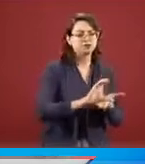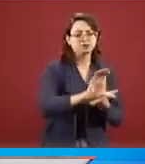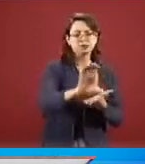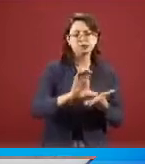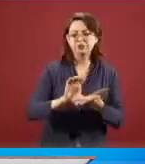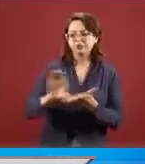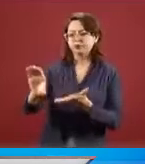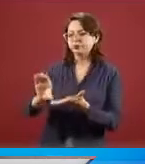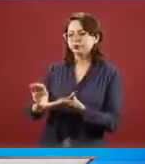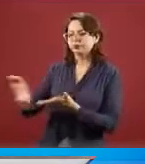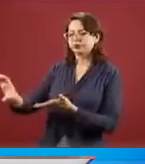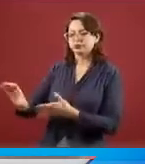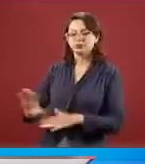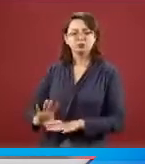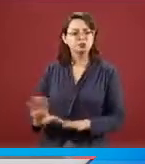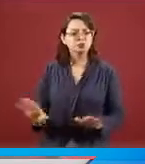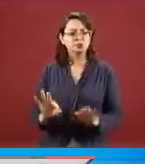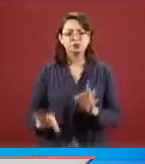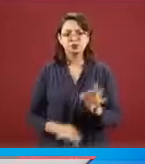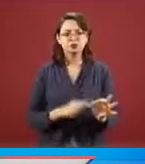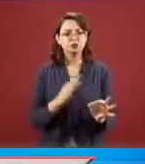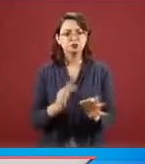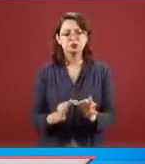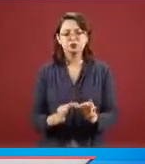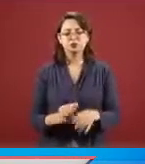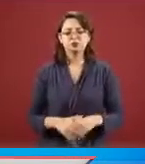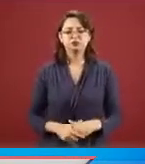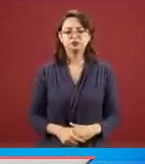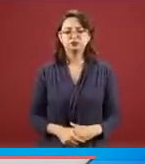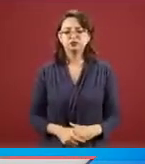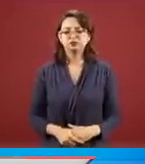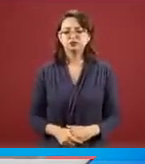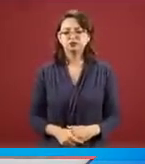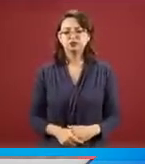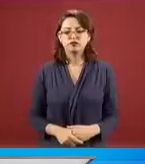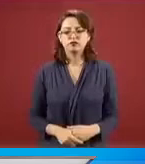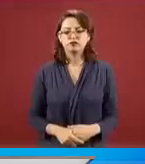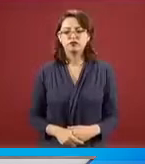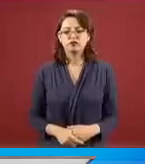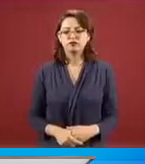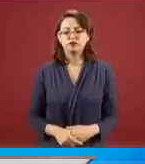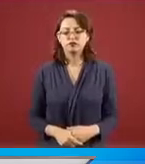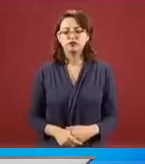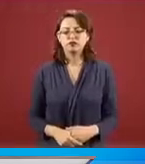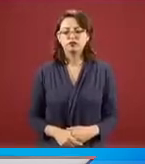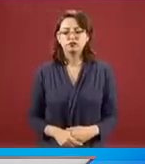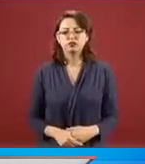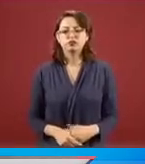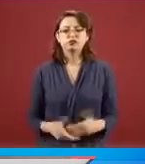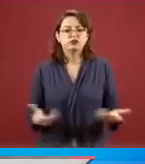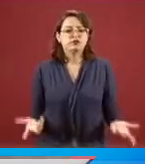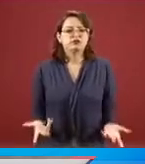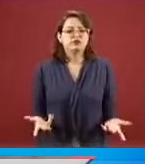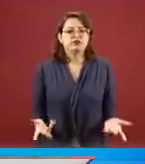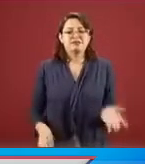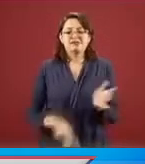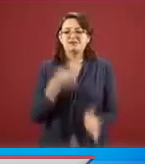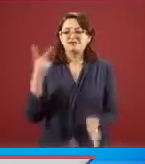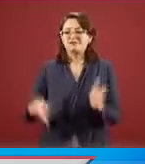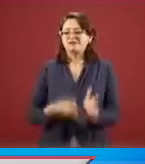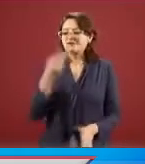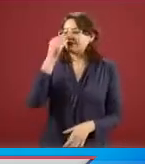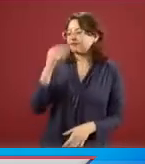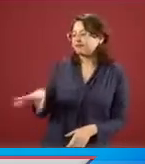gobernadores no quieren ajustarse e implementar un gobierno austero, sin despilfarros con la compra de camionetas, con viajes al extranjero como los de